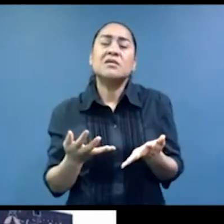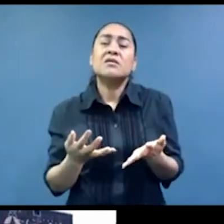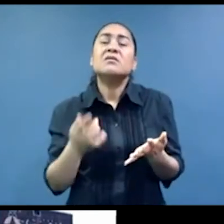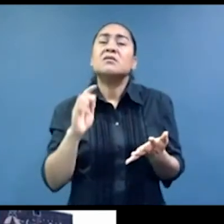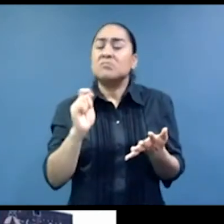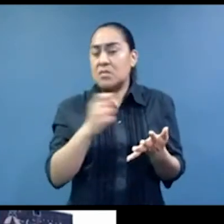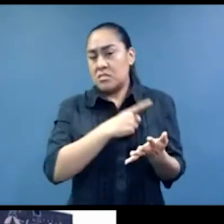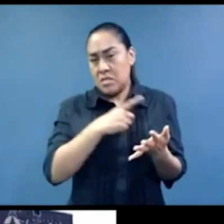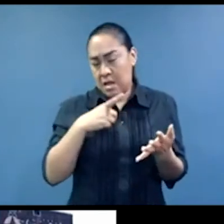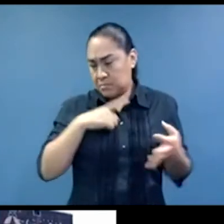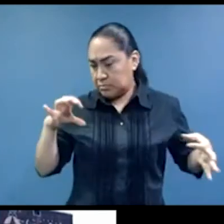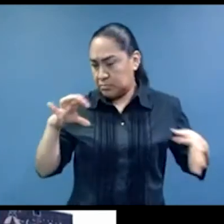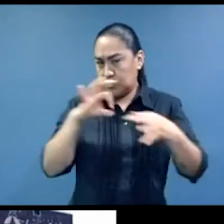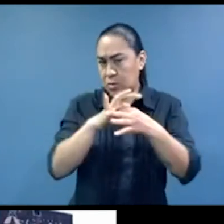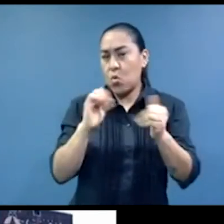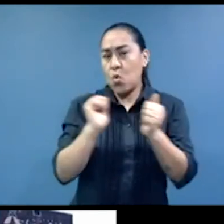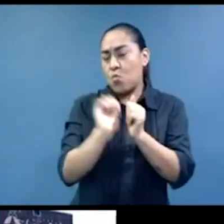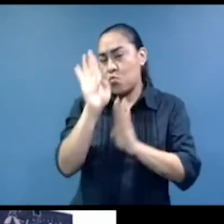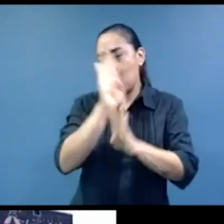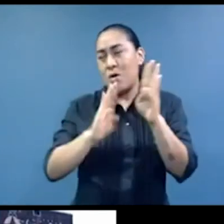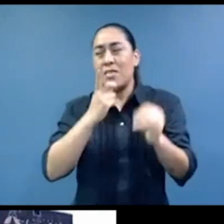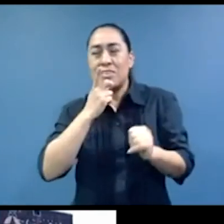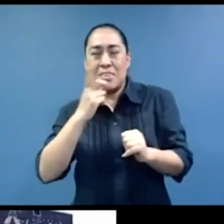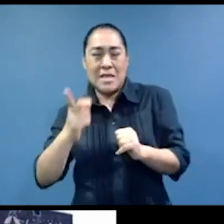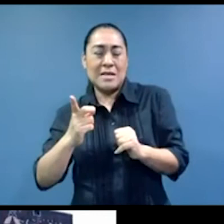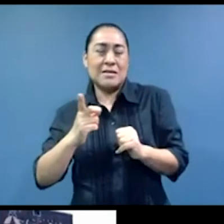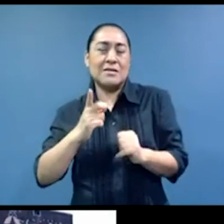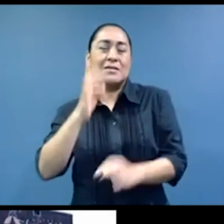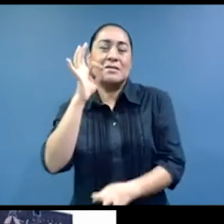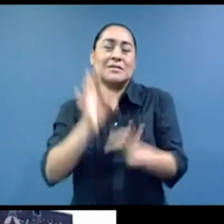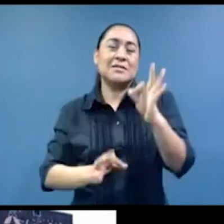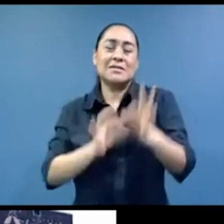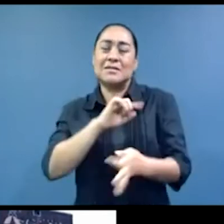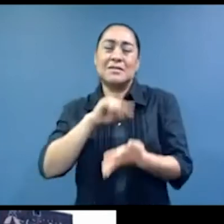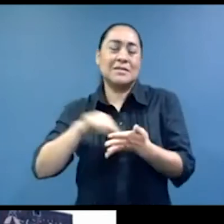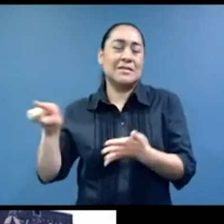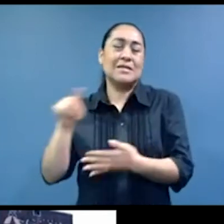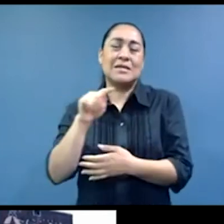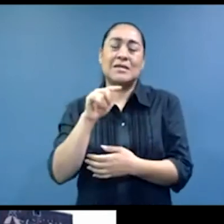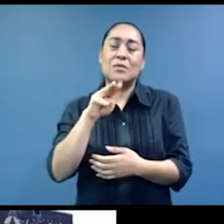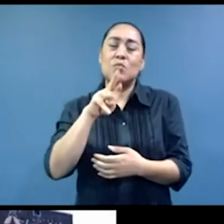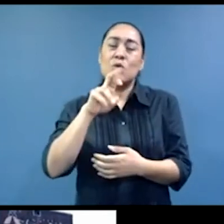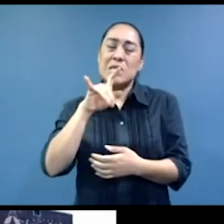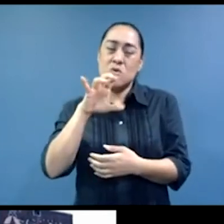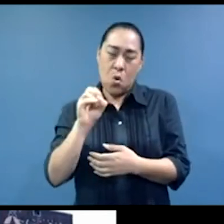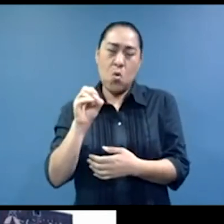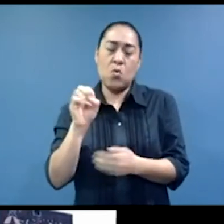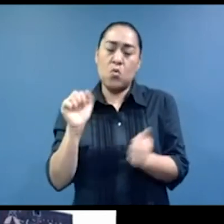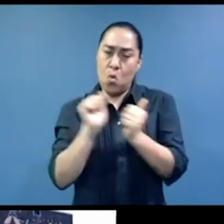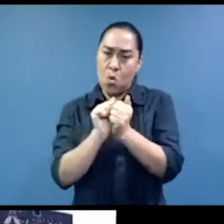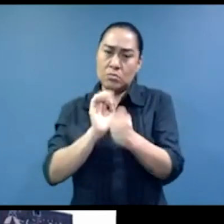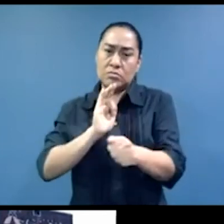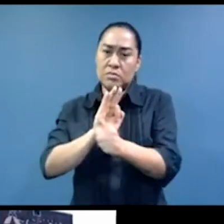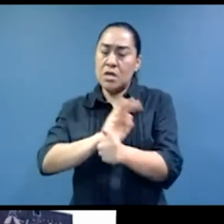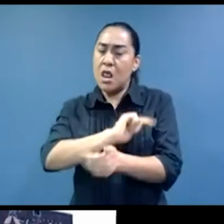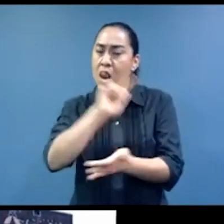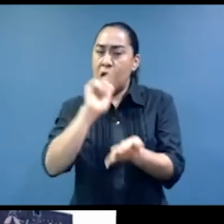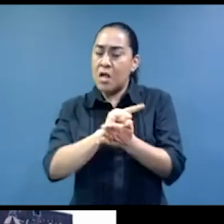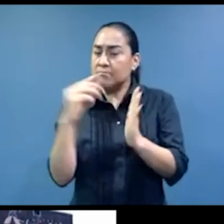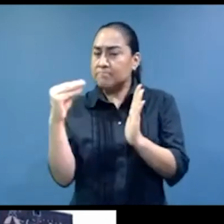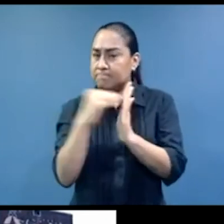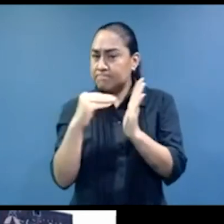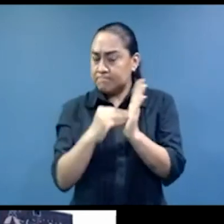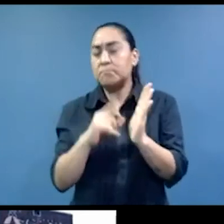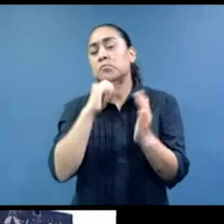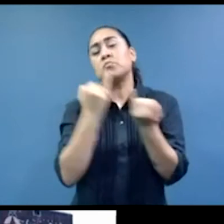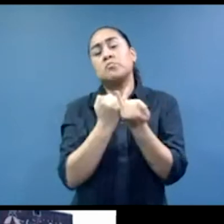biologizar como lo hizo la sentencia Tavia Murillo, aunque sea un instrumento jurídico, y tratar de homologar